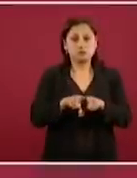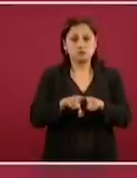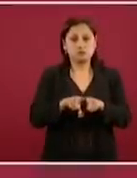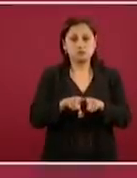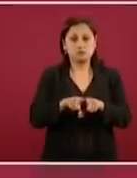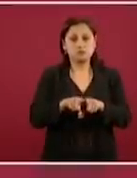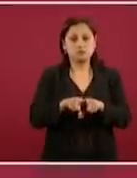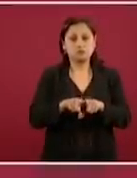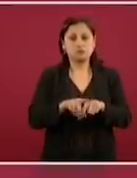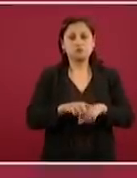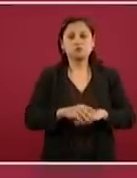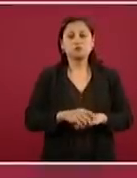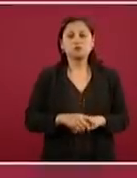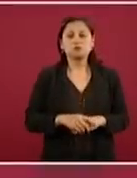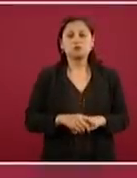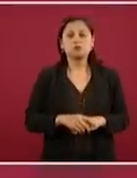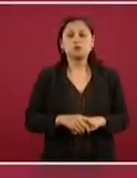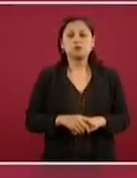hubo